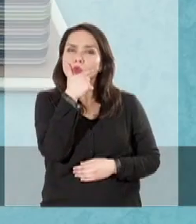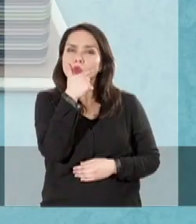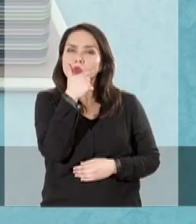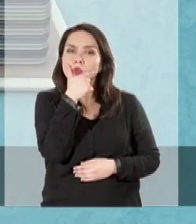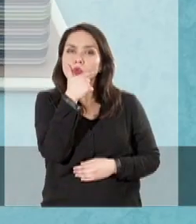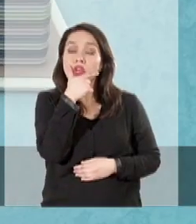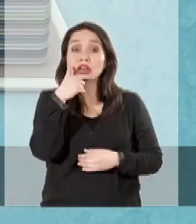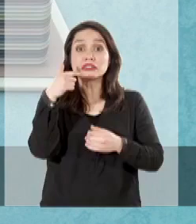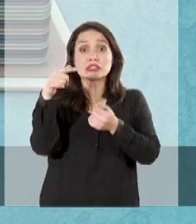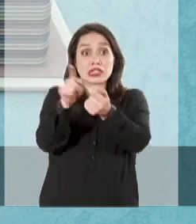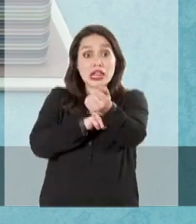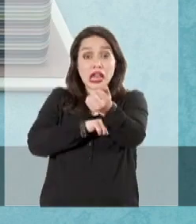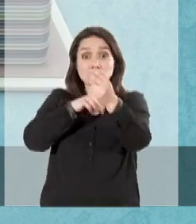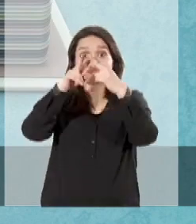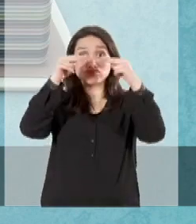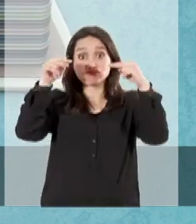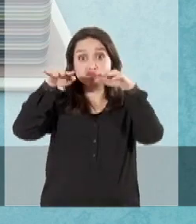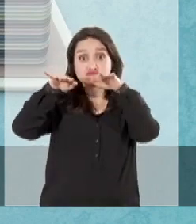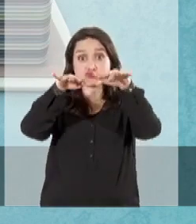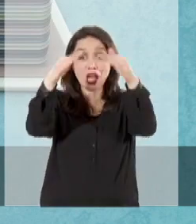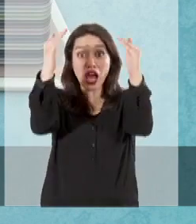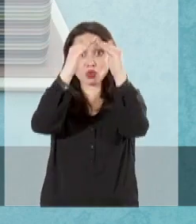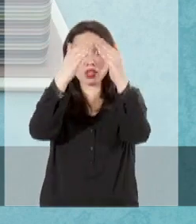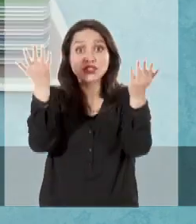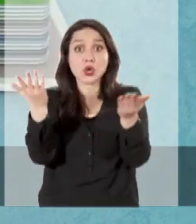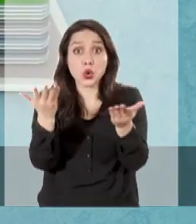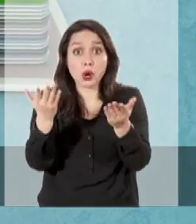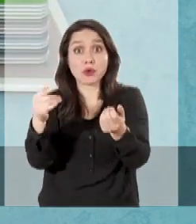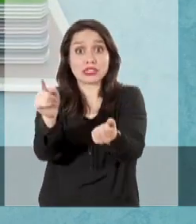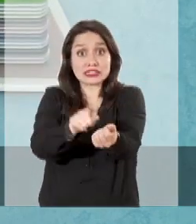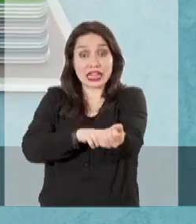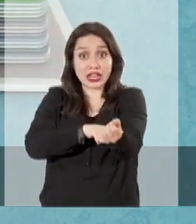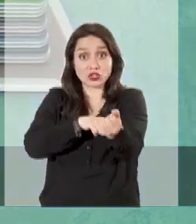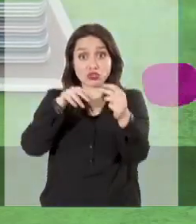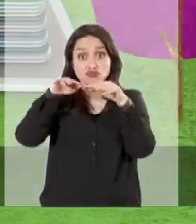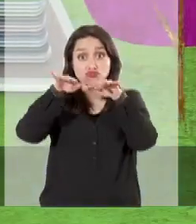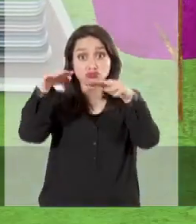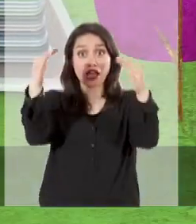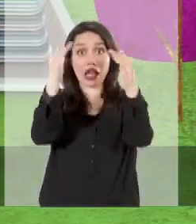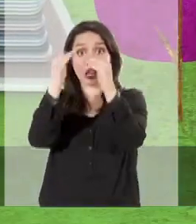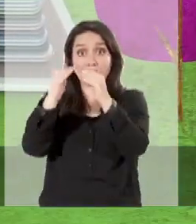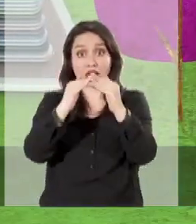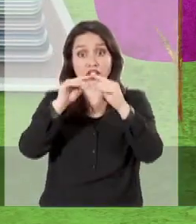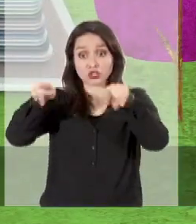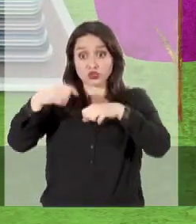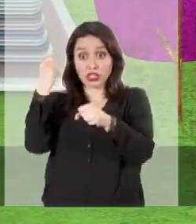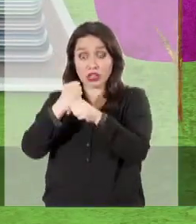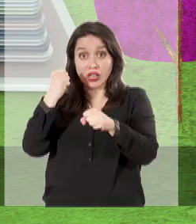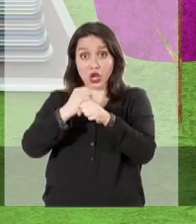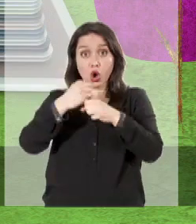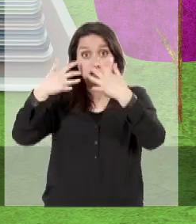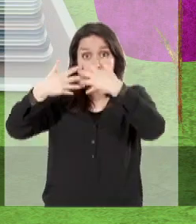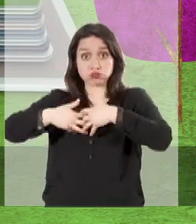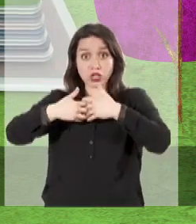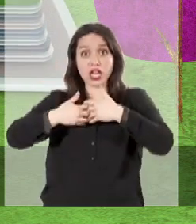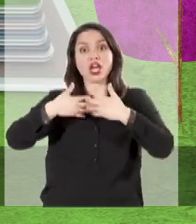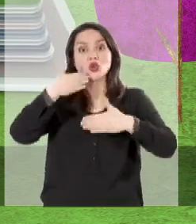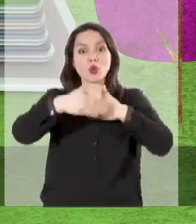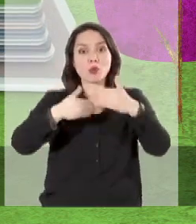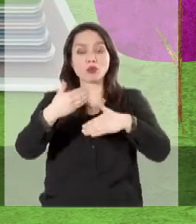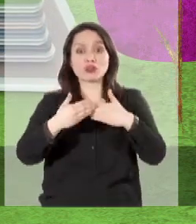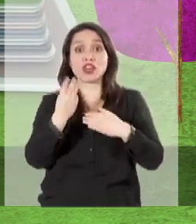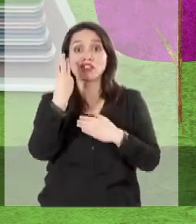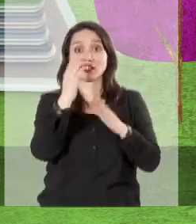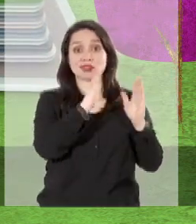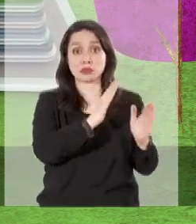¿Alguna vez te has preguntado cómo llega la electricidad a tu hogar? La electricidad llega a nuestros hogares, oficinas o industrias en un